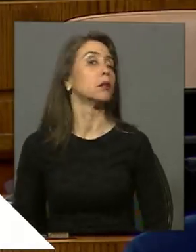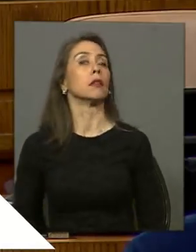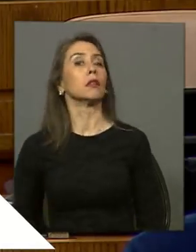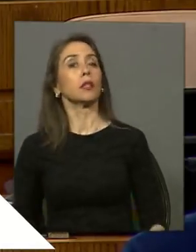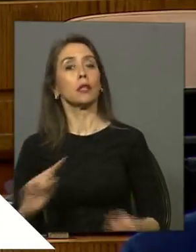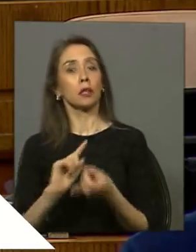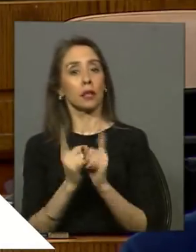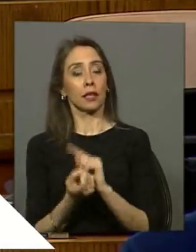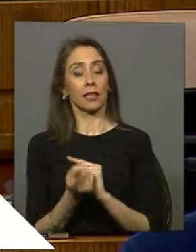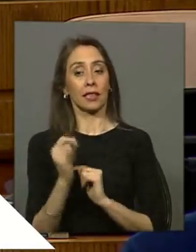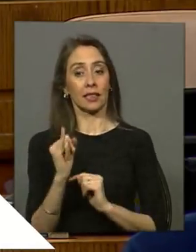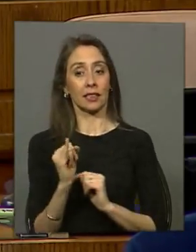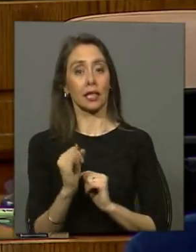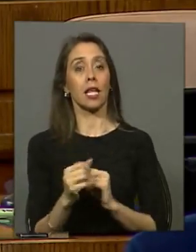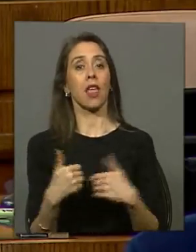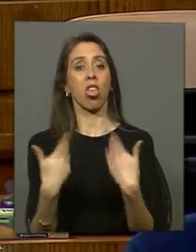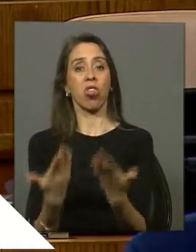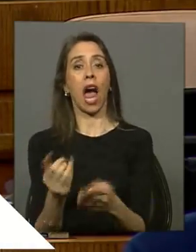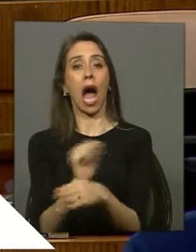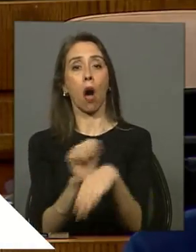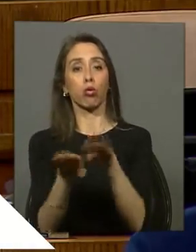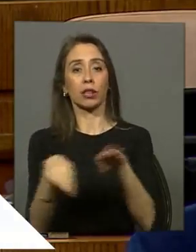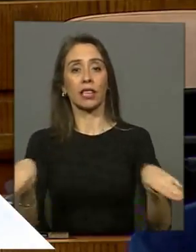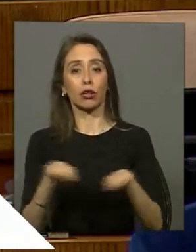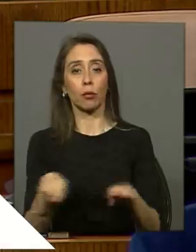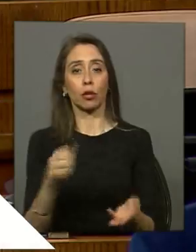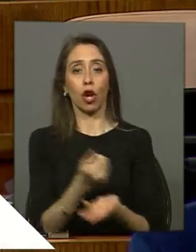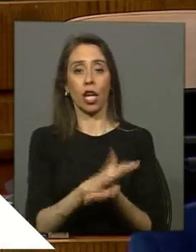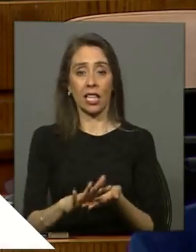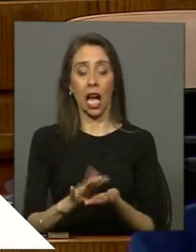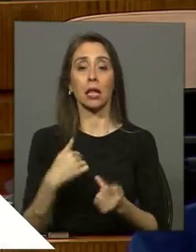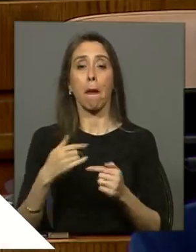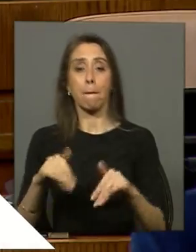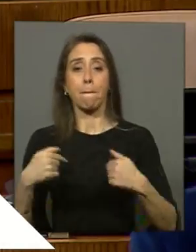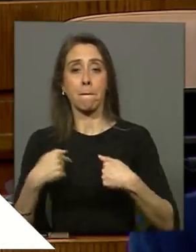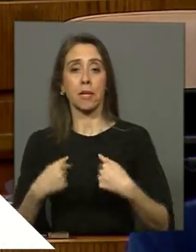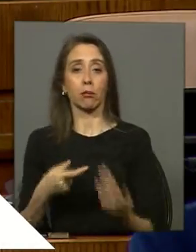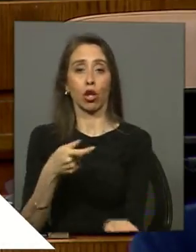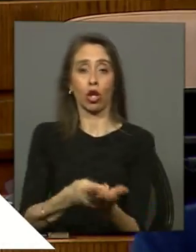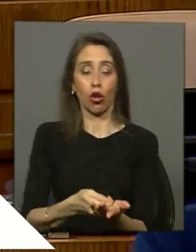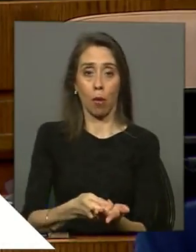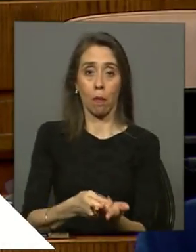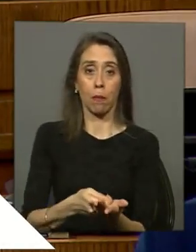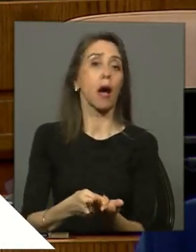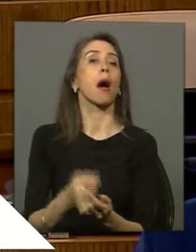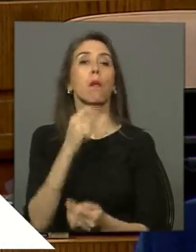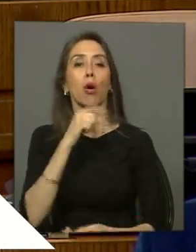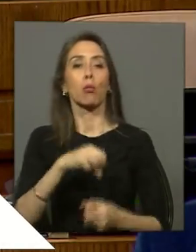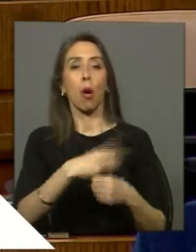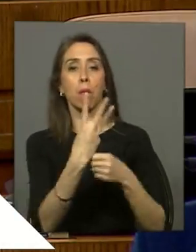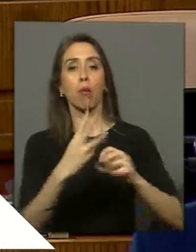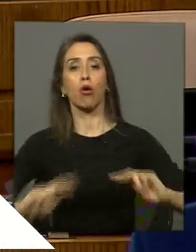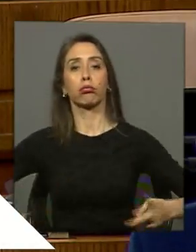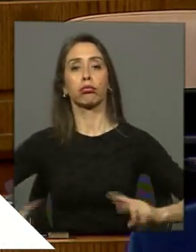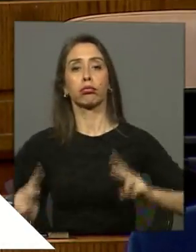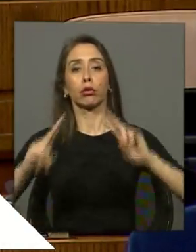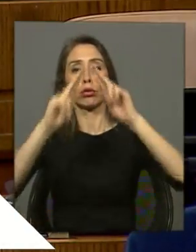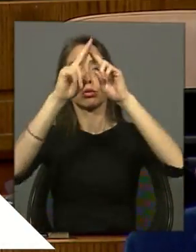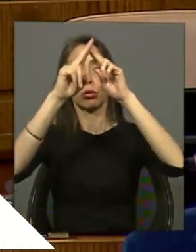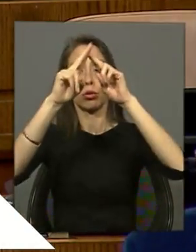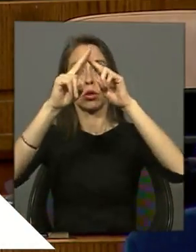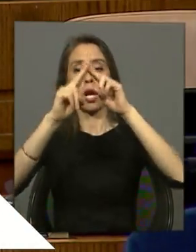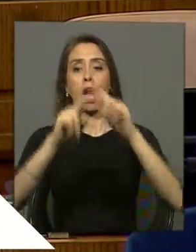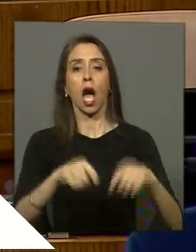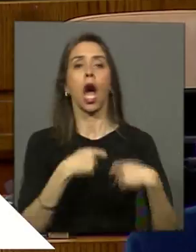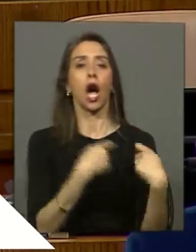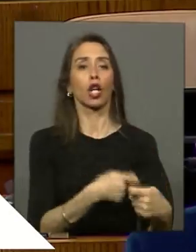si se otorga gratuidad va a terminar siendo el consumidor porque la persona que construye por ejemplo un mall va a tener que resarcirse